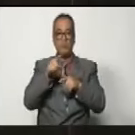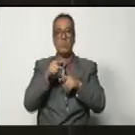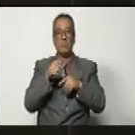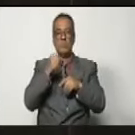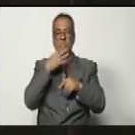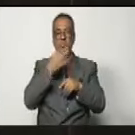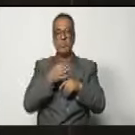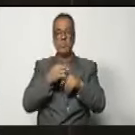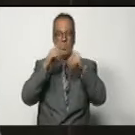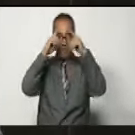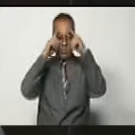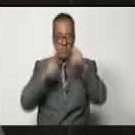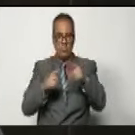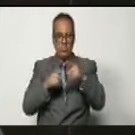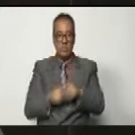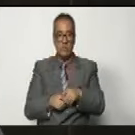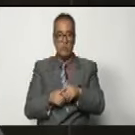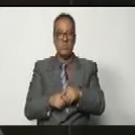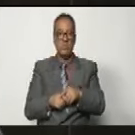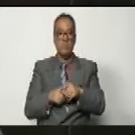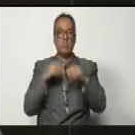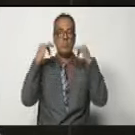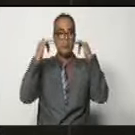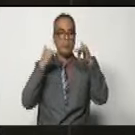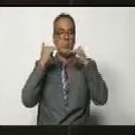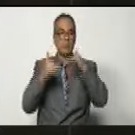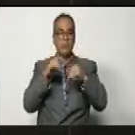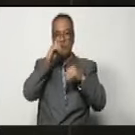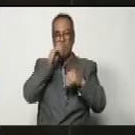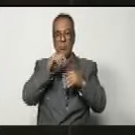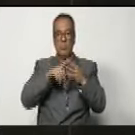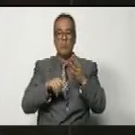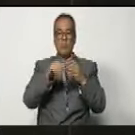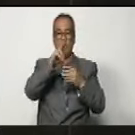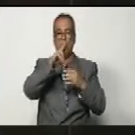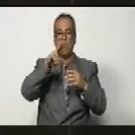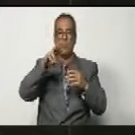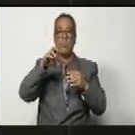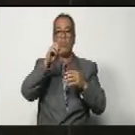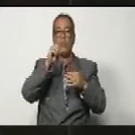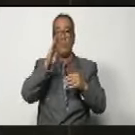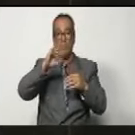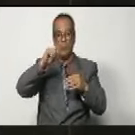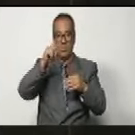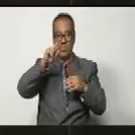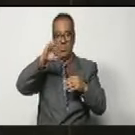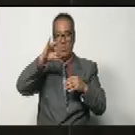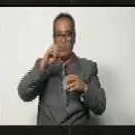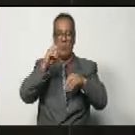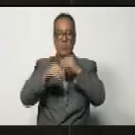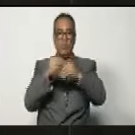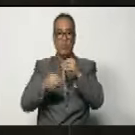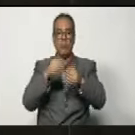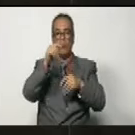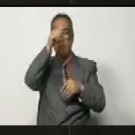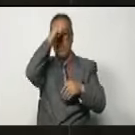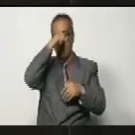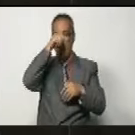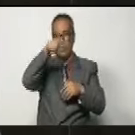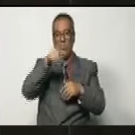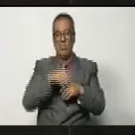bien usted decida, para celebrar en el año bicentenario que se cumple este próximo